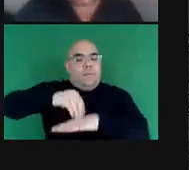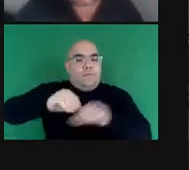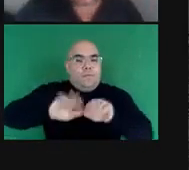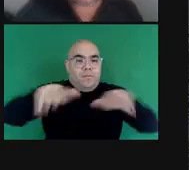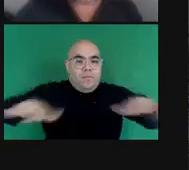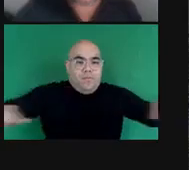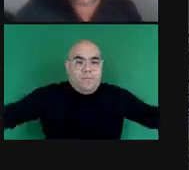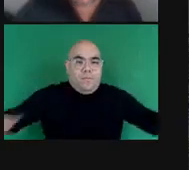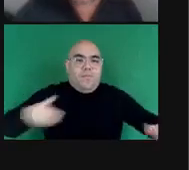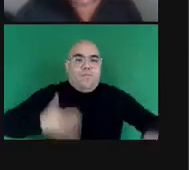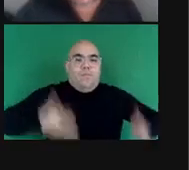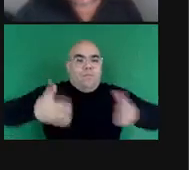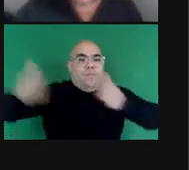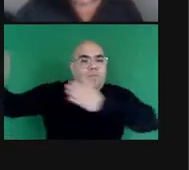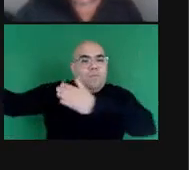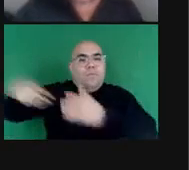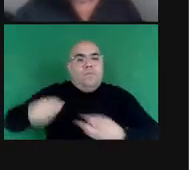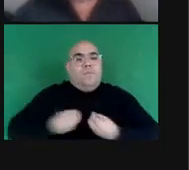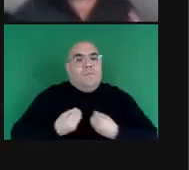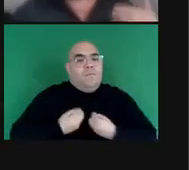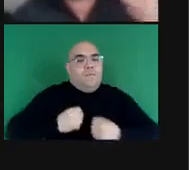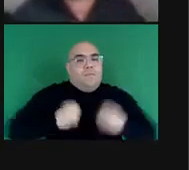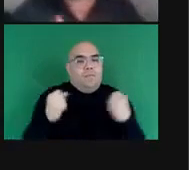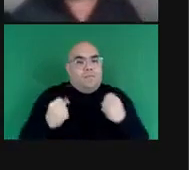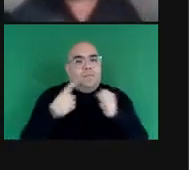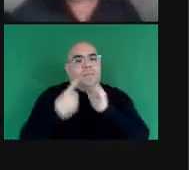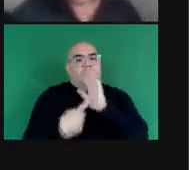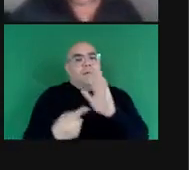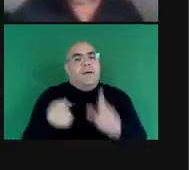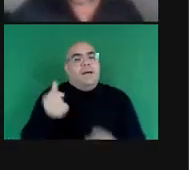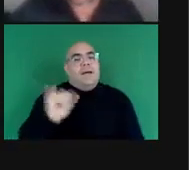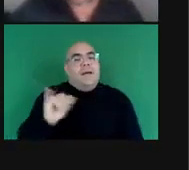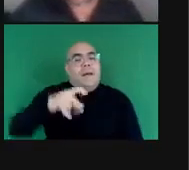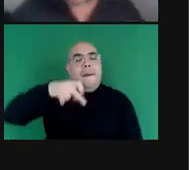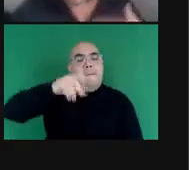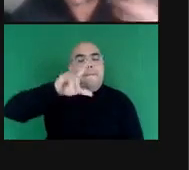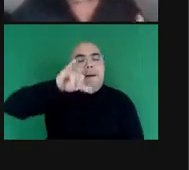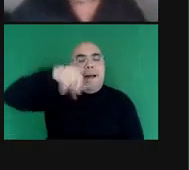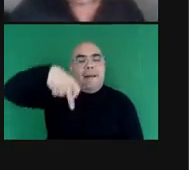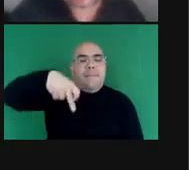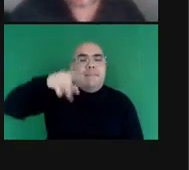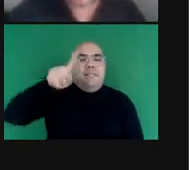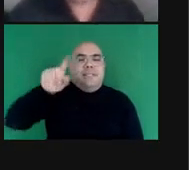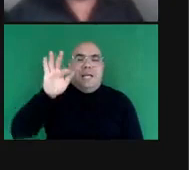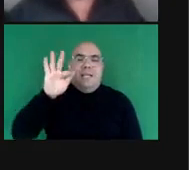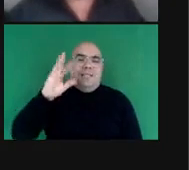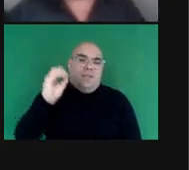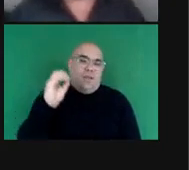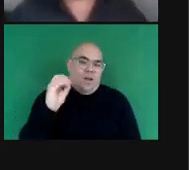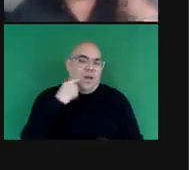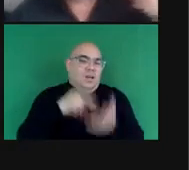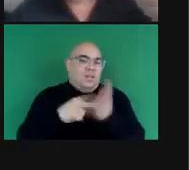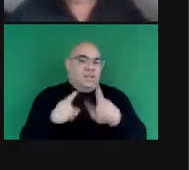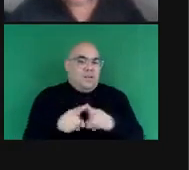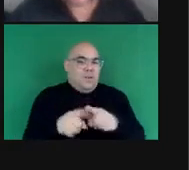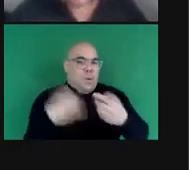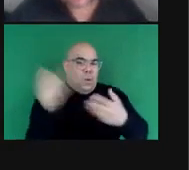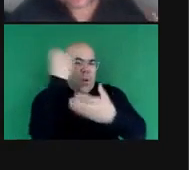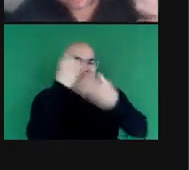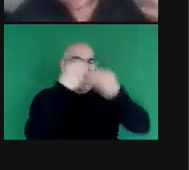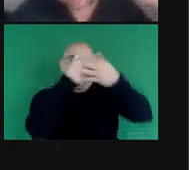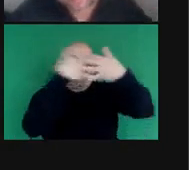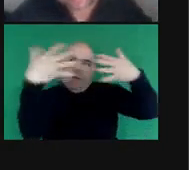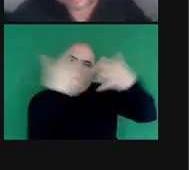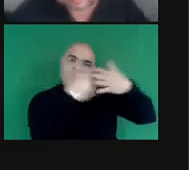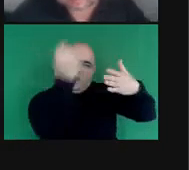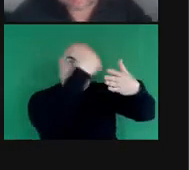palimpsesto entendido básicamente como esa sobreescritura, sobre lo ya escrito, cómo la configuración de la piel